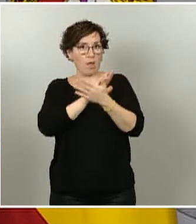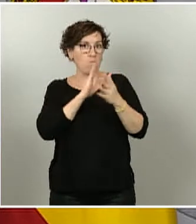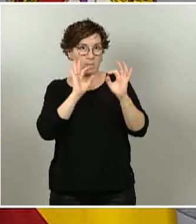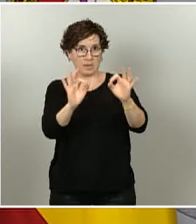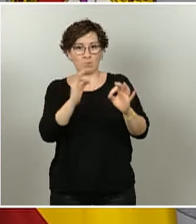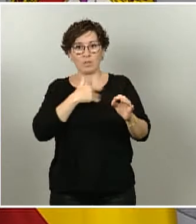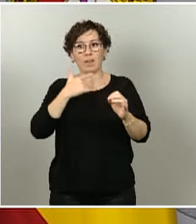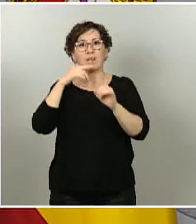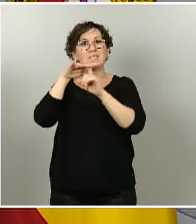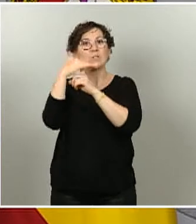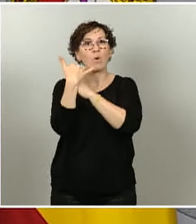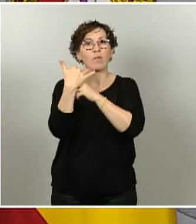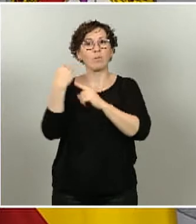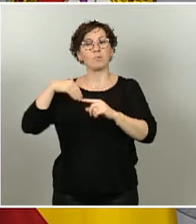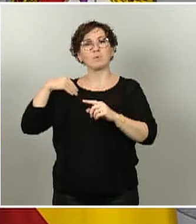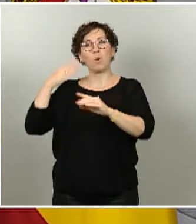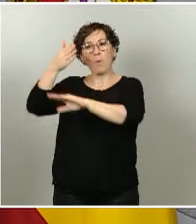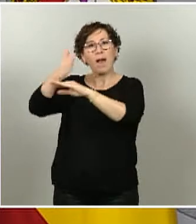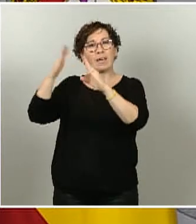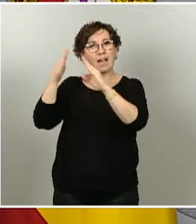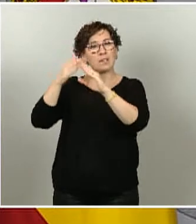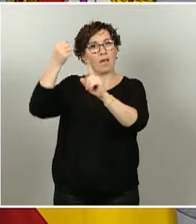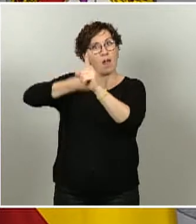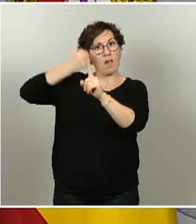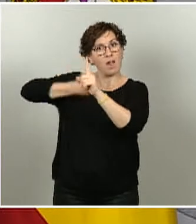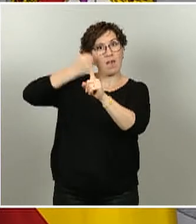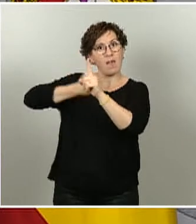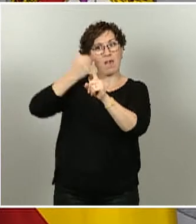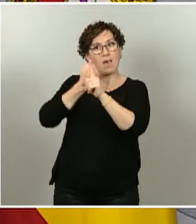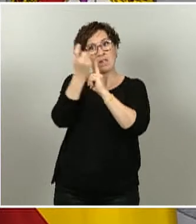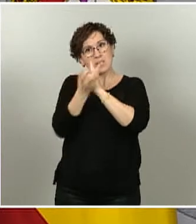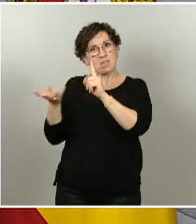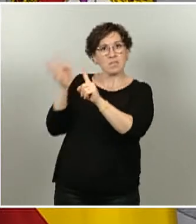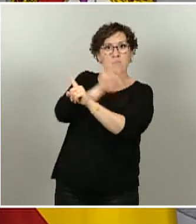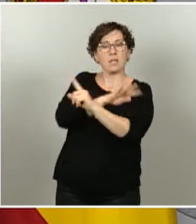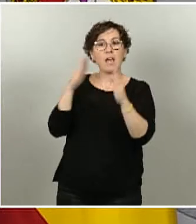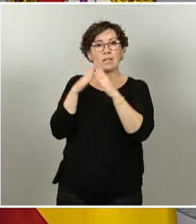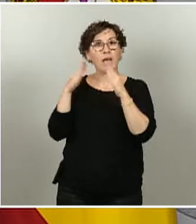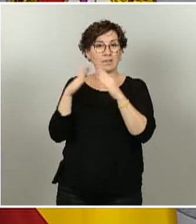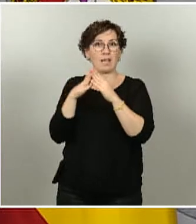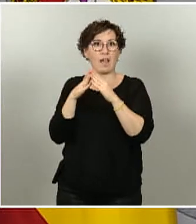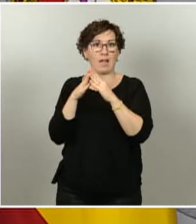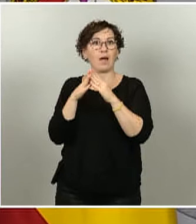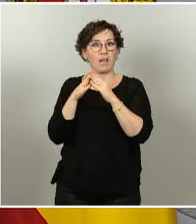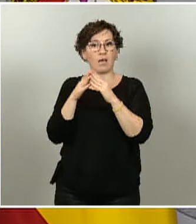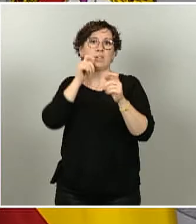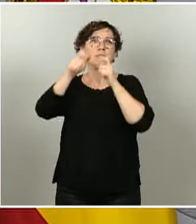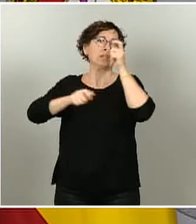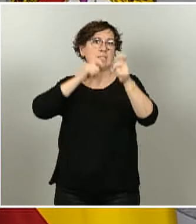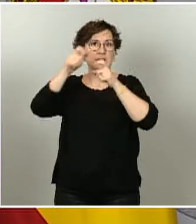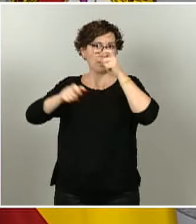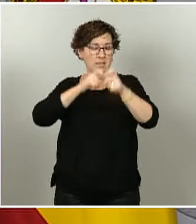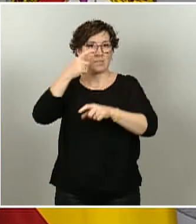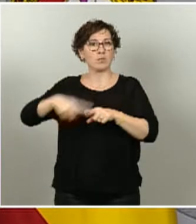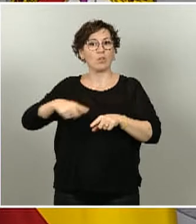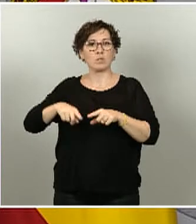llamados scratches, ¿no?, de estar rodeando el domicilio de una persona, infiriendo una serie de improperios o